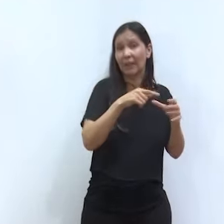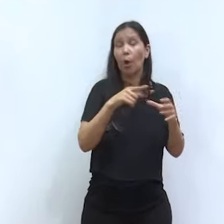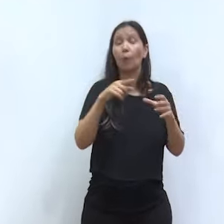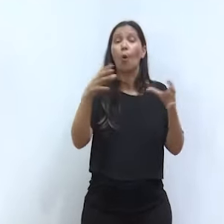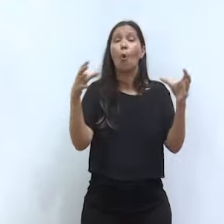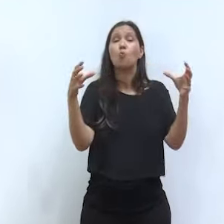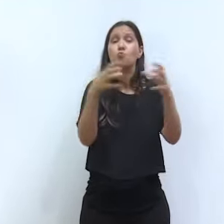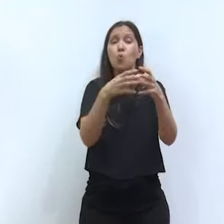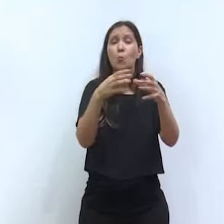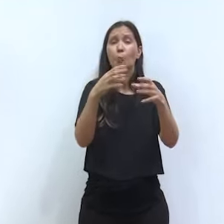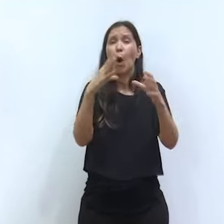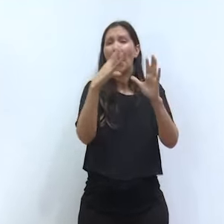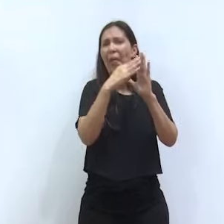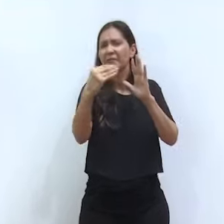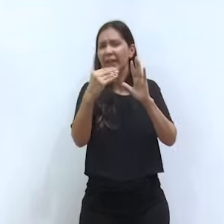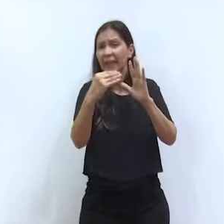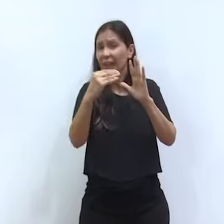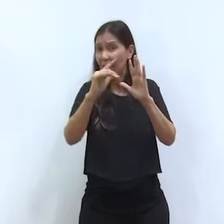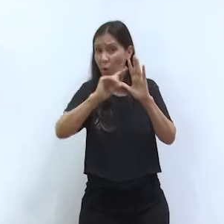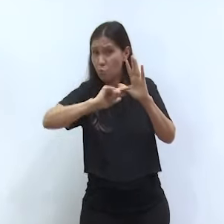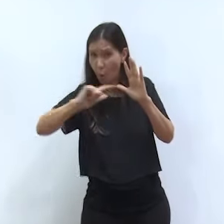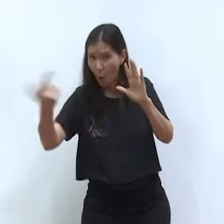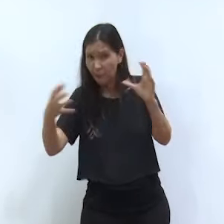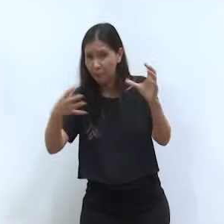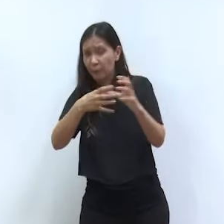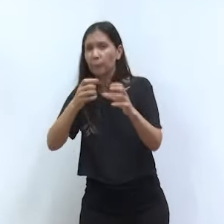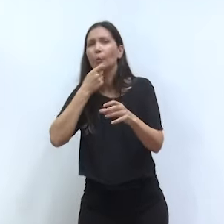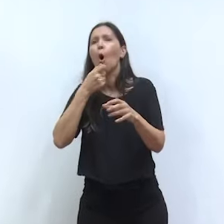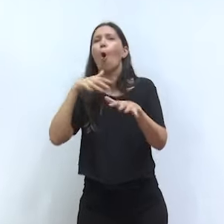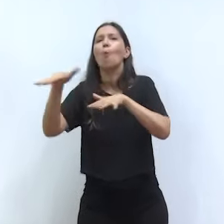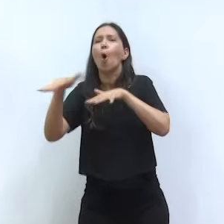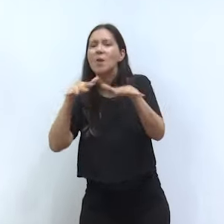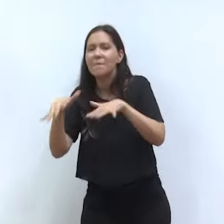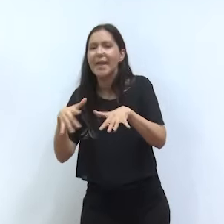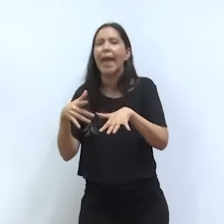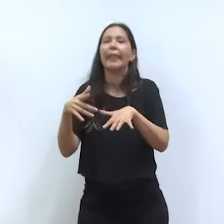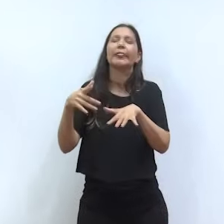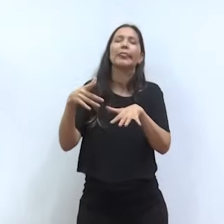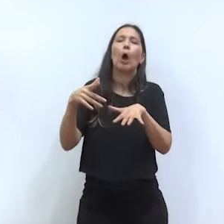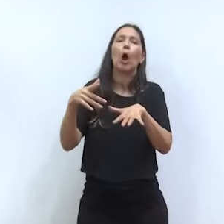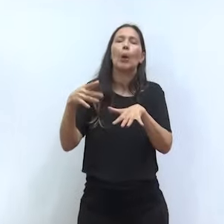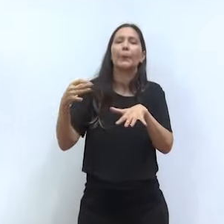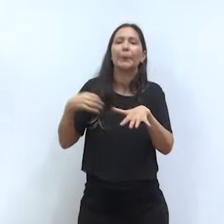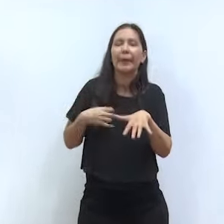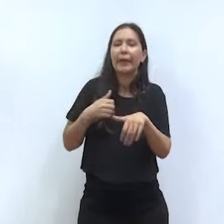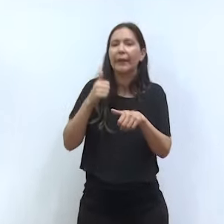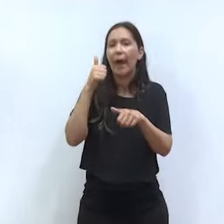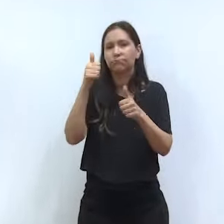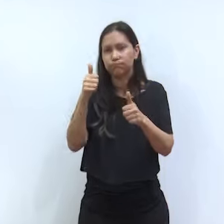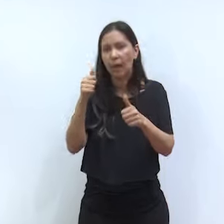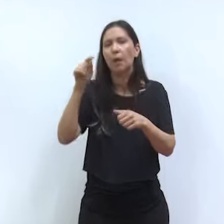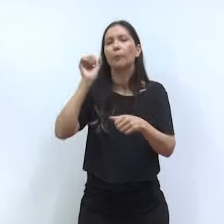bueno un movimiento los otacu El feminismo provida Bueno siete veces más lo votaban a m ley o sea hay una